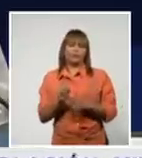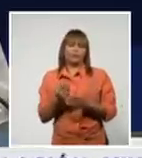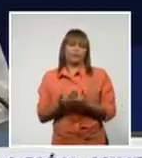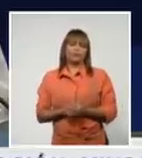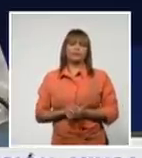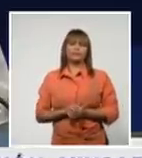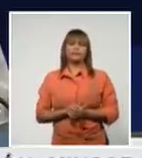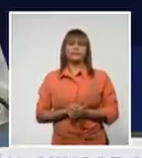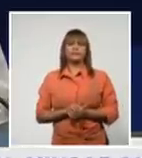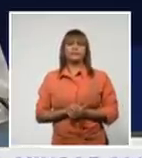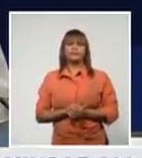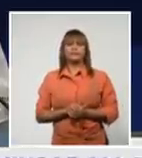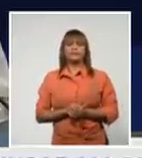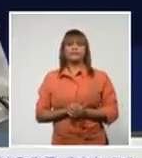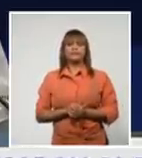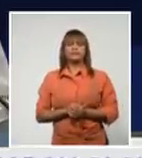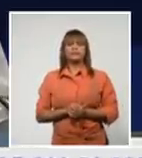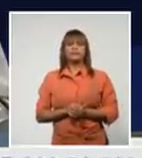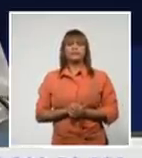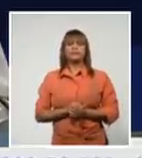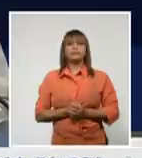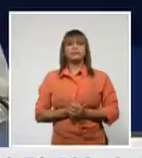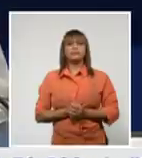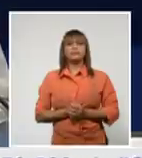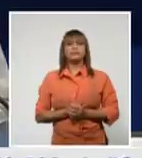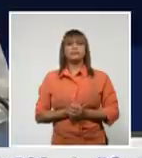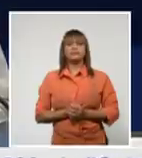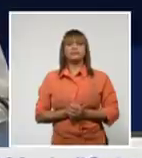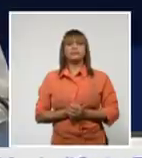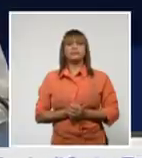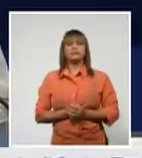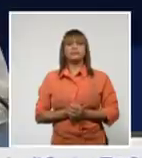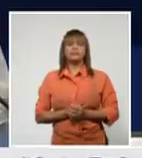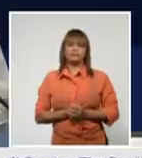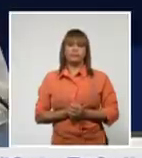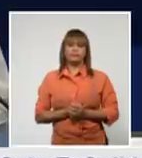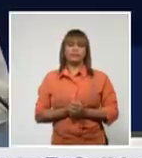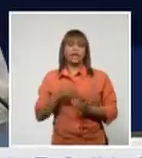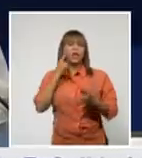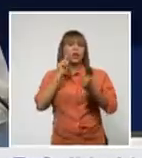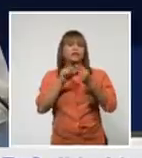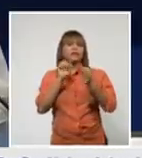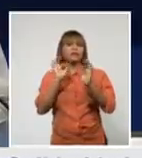la vida como es normalmente. Pues ese es el objetivo. Reitero,